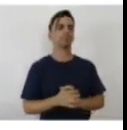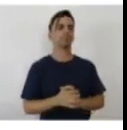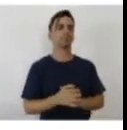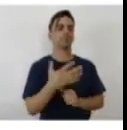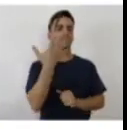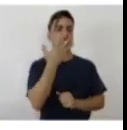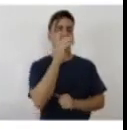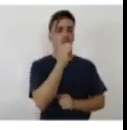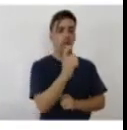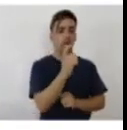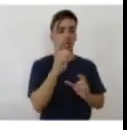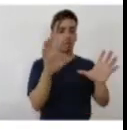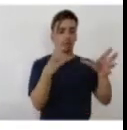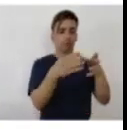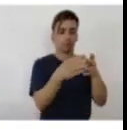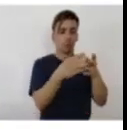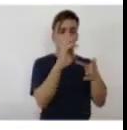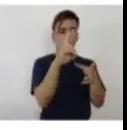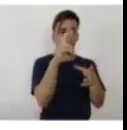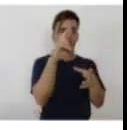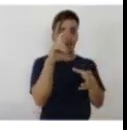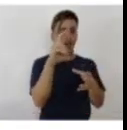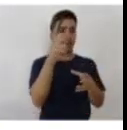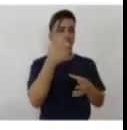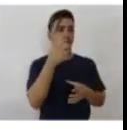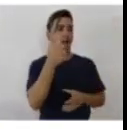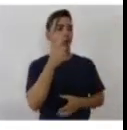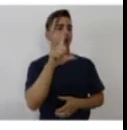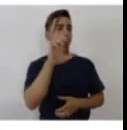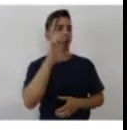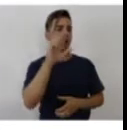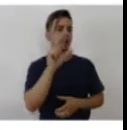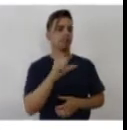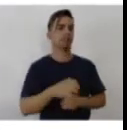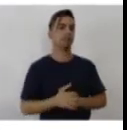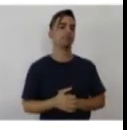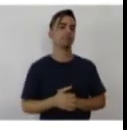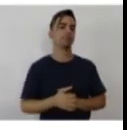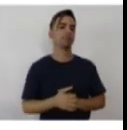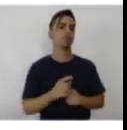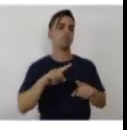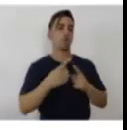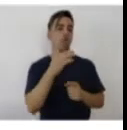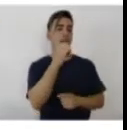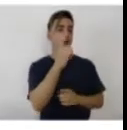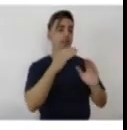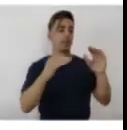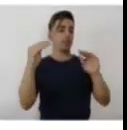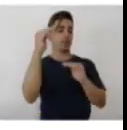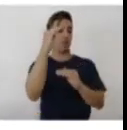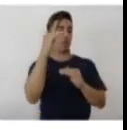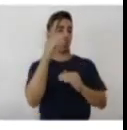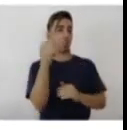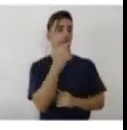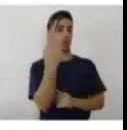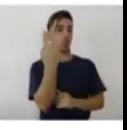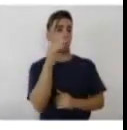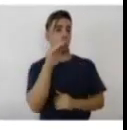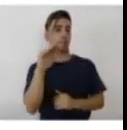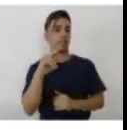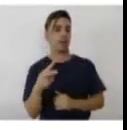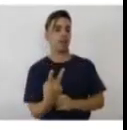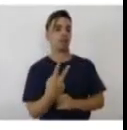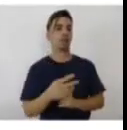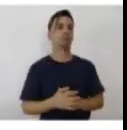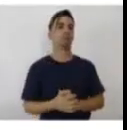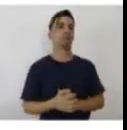a los reales, tal que x es mayor que menos un medio. El segundo ejemplo les va a dar